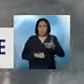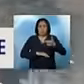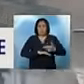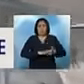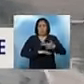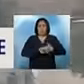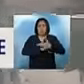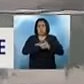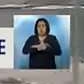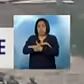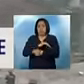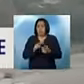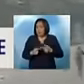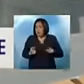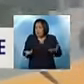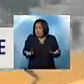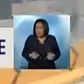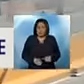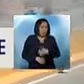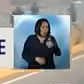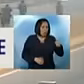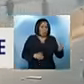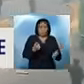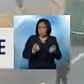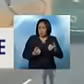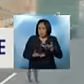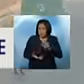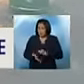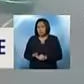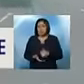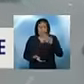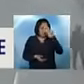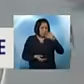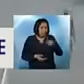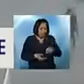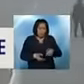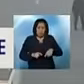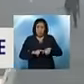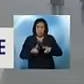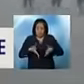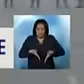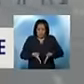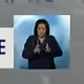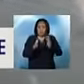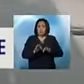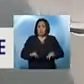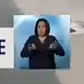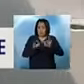vehículos de transporte público, pero ¿qué otros vehículos están? Sabemos que es una arteria importante